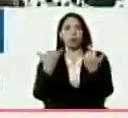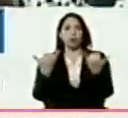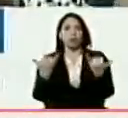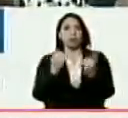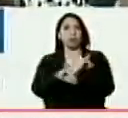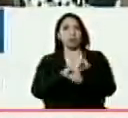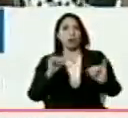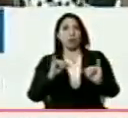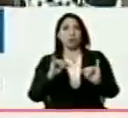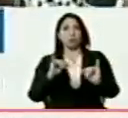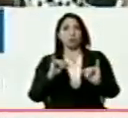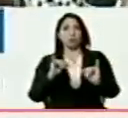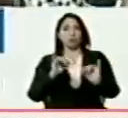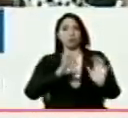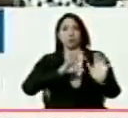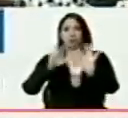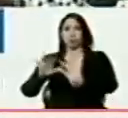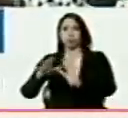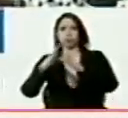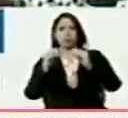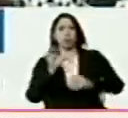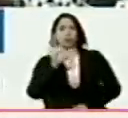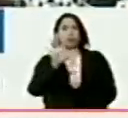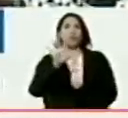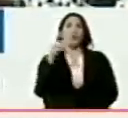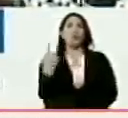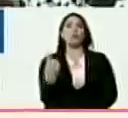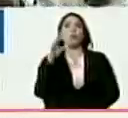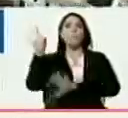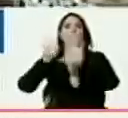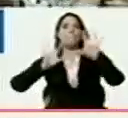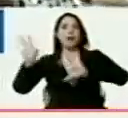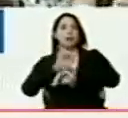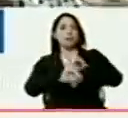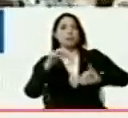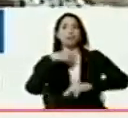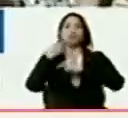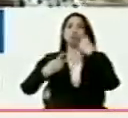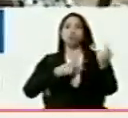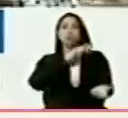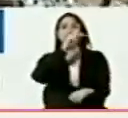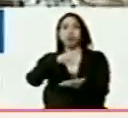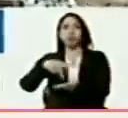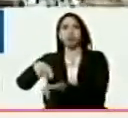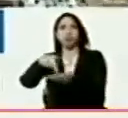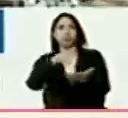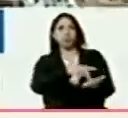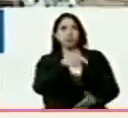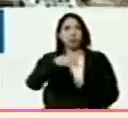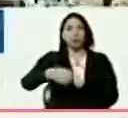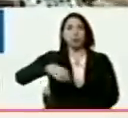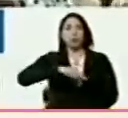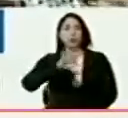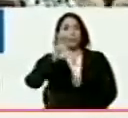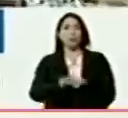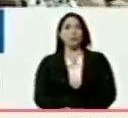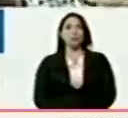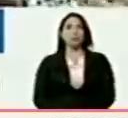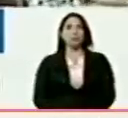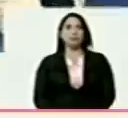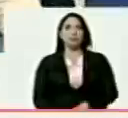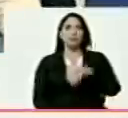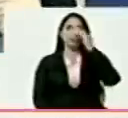presentado representantes de 51 países. Han llegado acá a nuestro país.